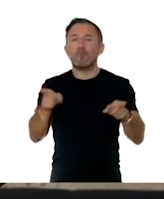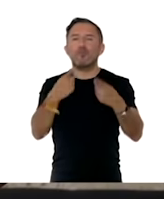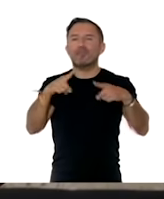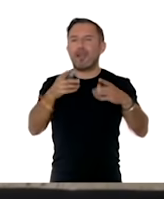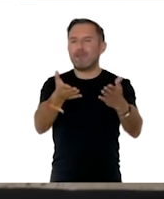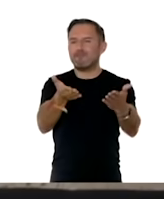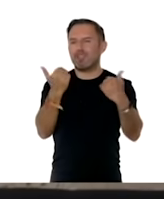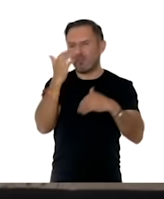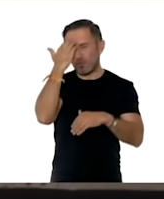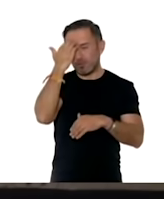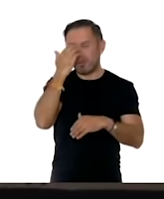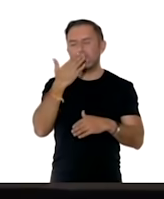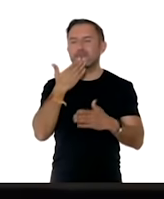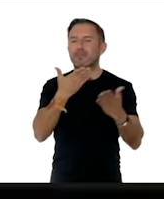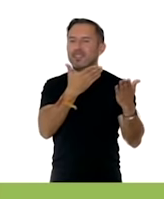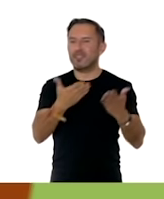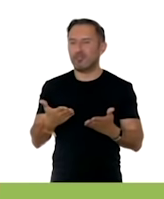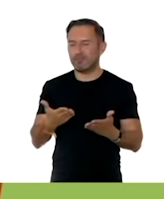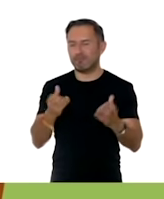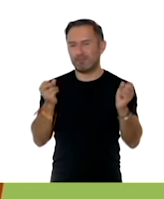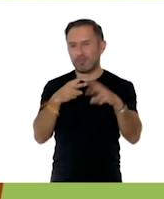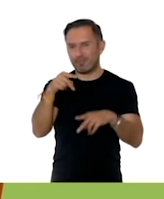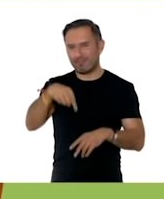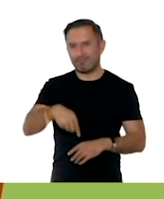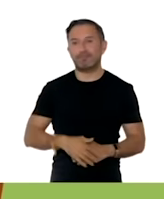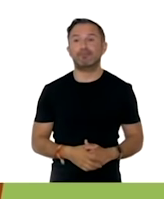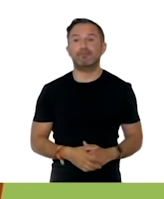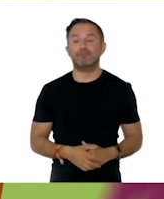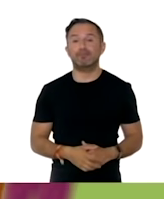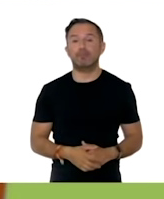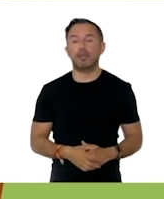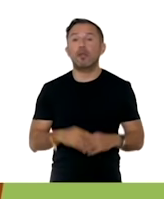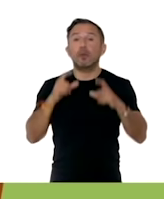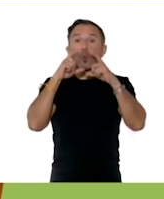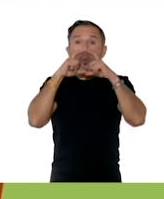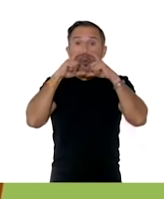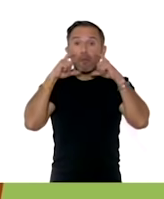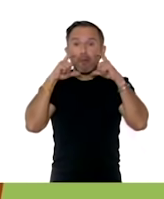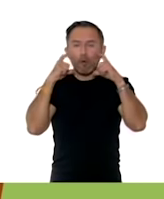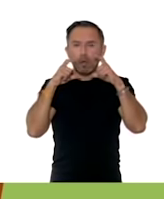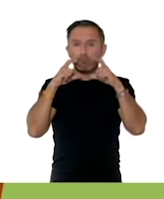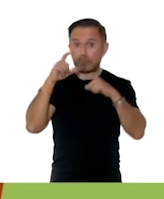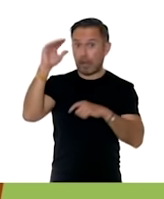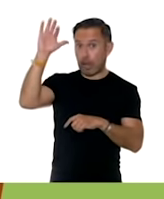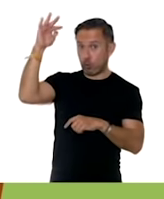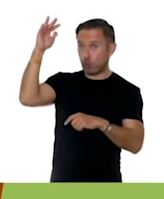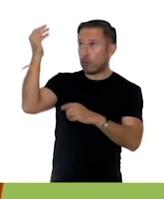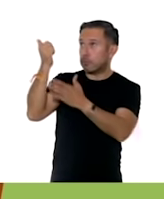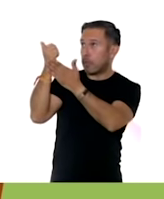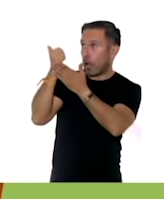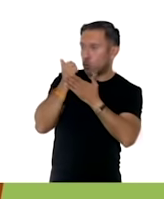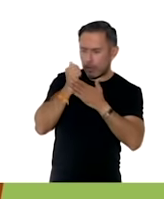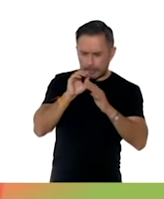los esperamos. Te enseñaremos cómo armar un cubrebocas con ayuda de un adulto.